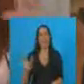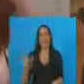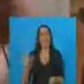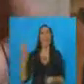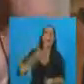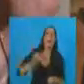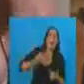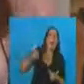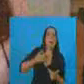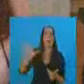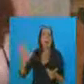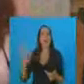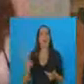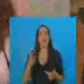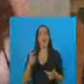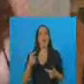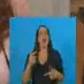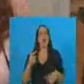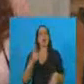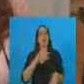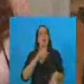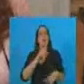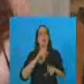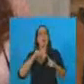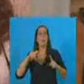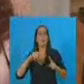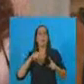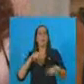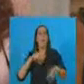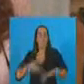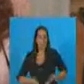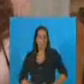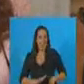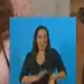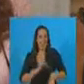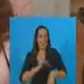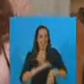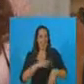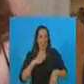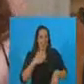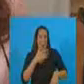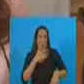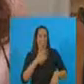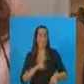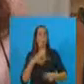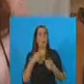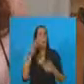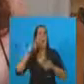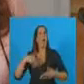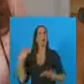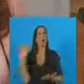que no me grite más, cardiopatías congénitas fue un plan que yo presenté aquí cuando asumí como Presidenta en el 2007.